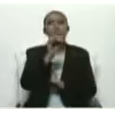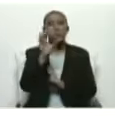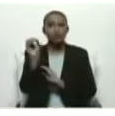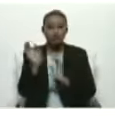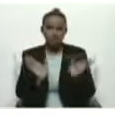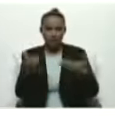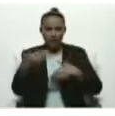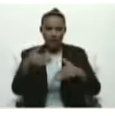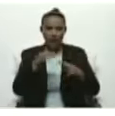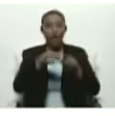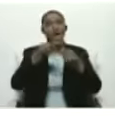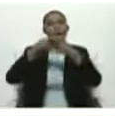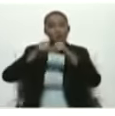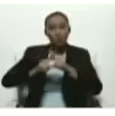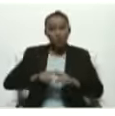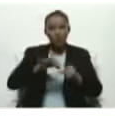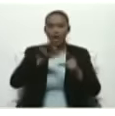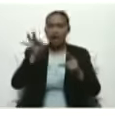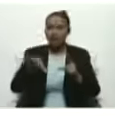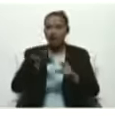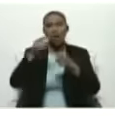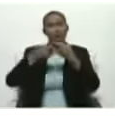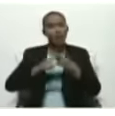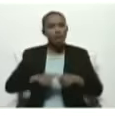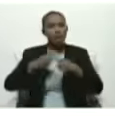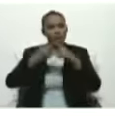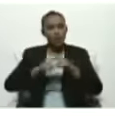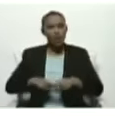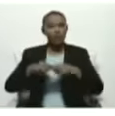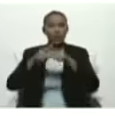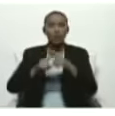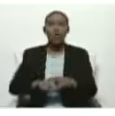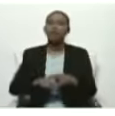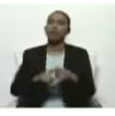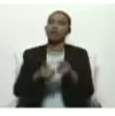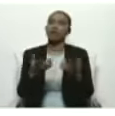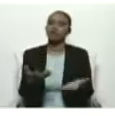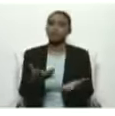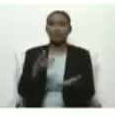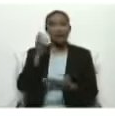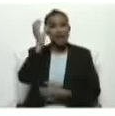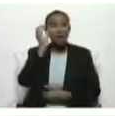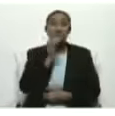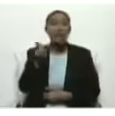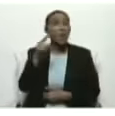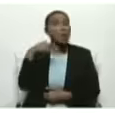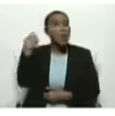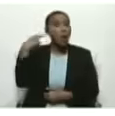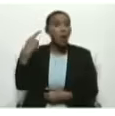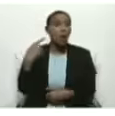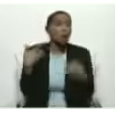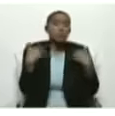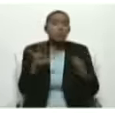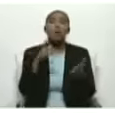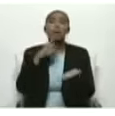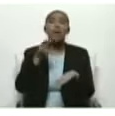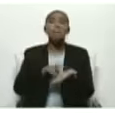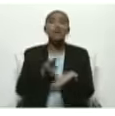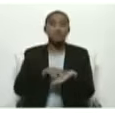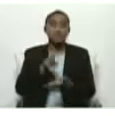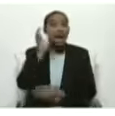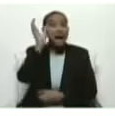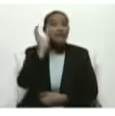cajas. Este cometió unos exabruptos tan locos. Para que ustedes sepan cómo no les importa la verdad.